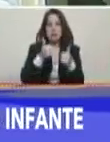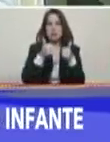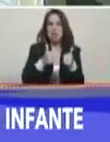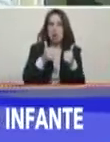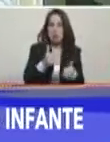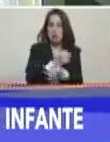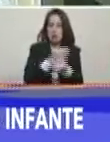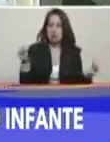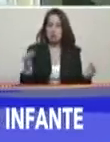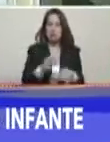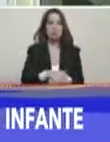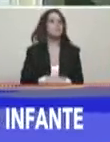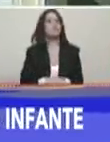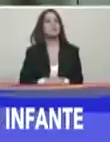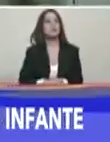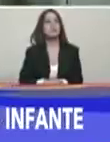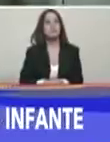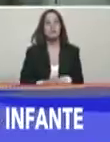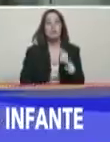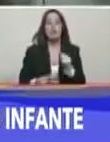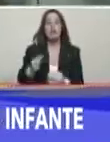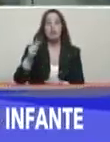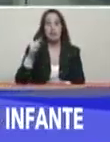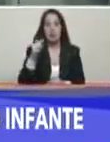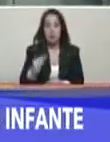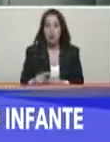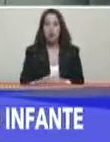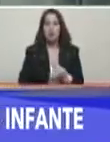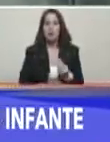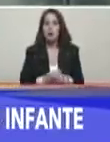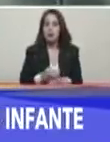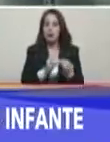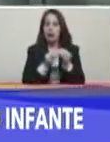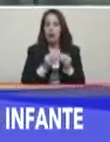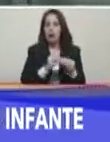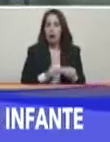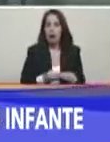ser procesada. Posteriormente procedemos a pasteurizar la